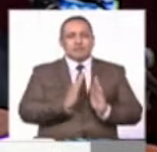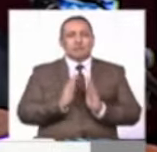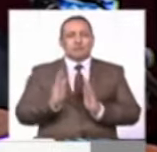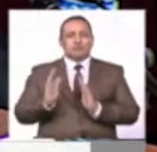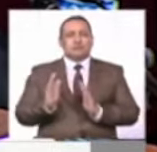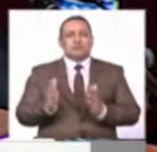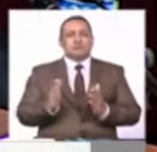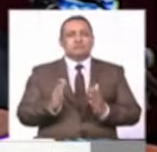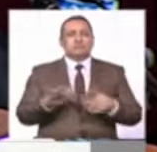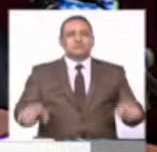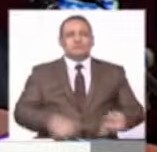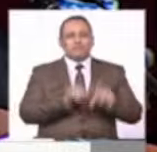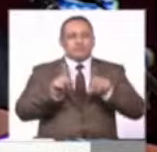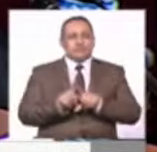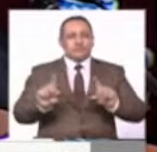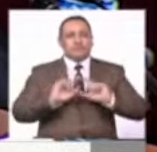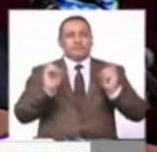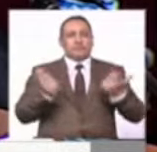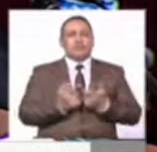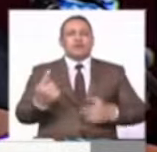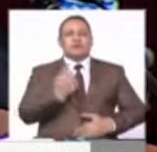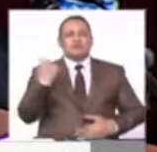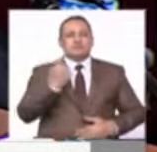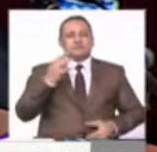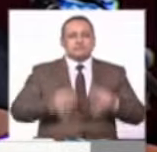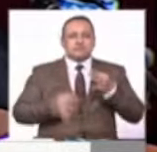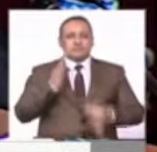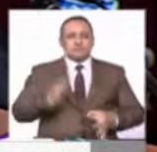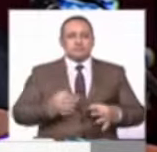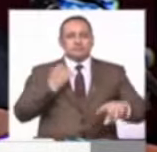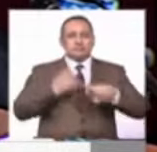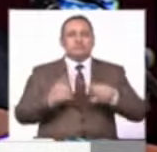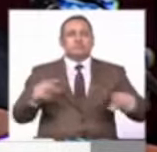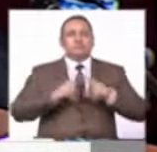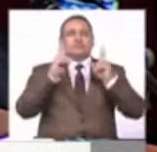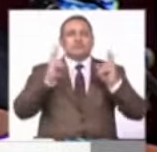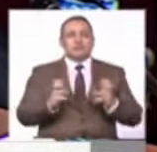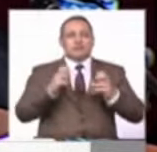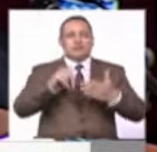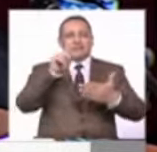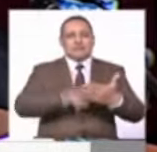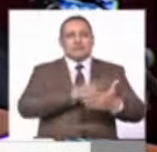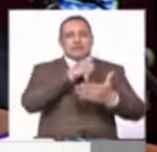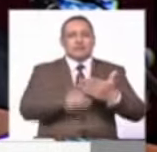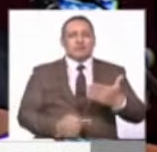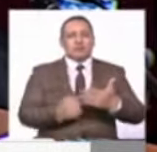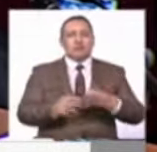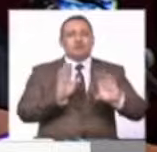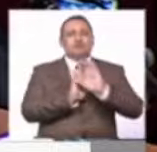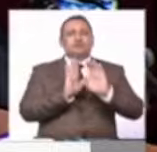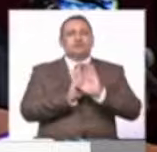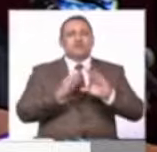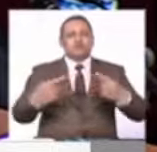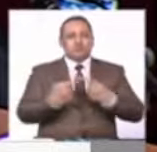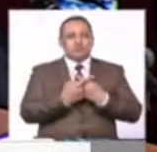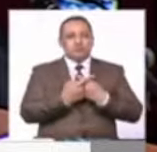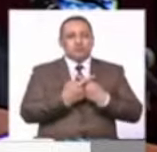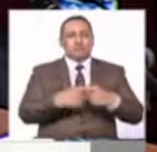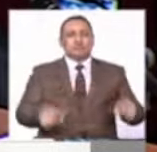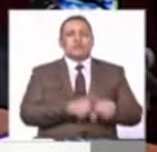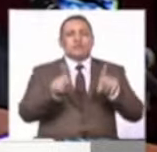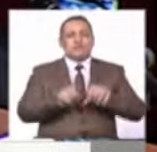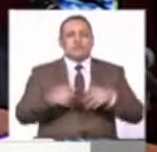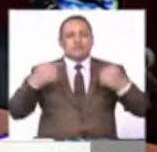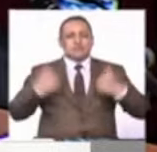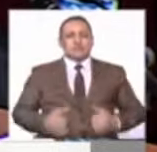proceso la junta Nacional de Justicia por el tema de la infracción constitucional ya fue